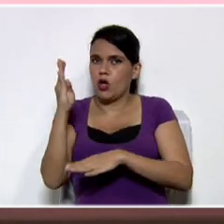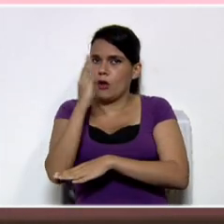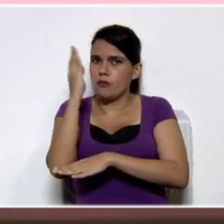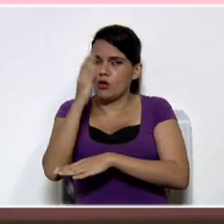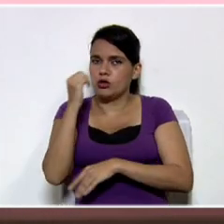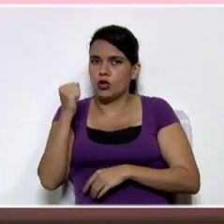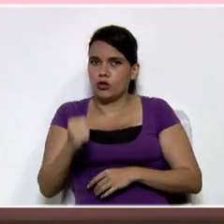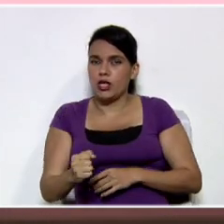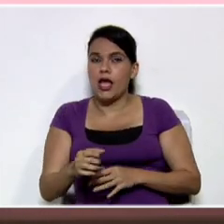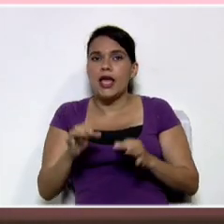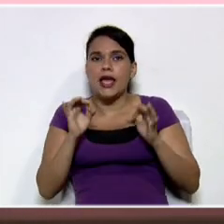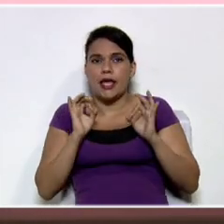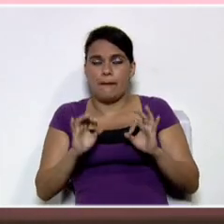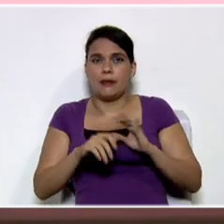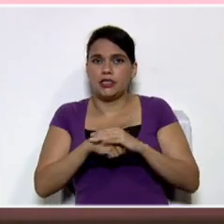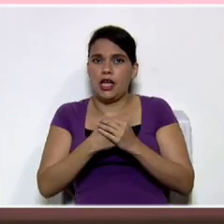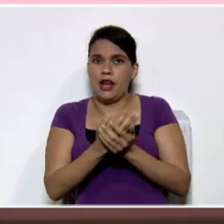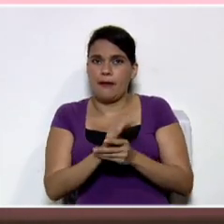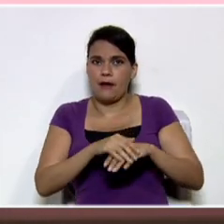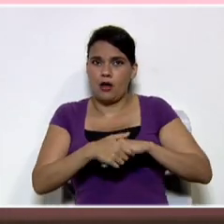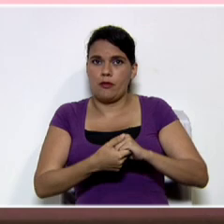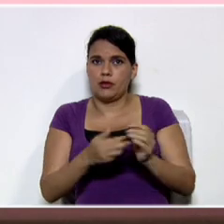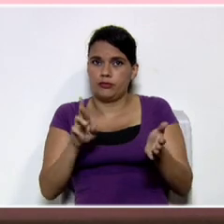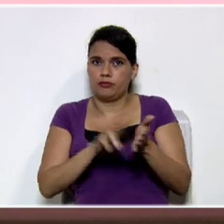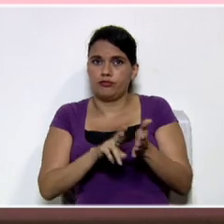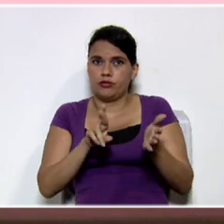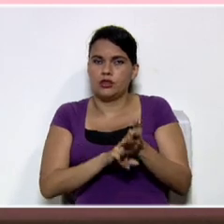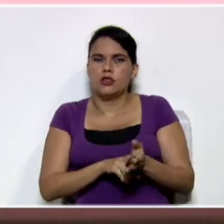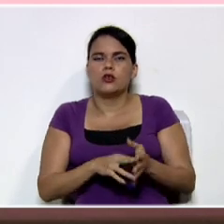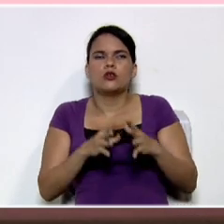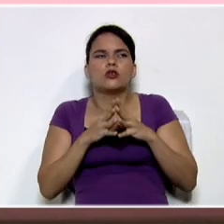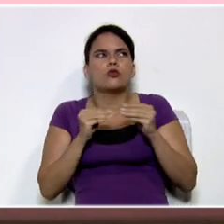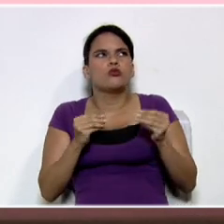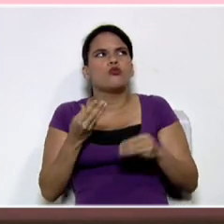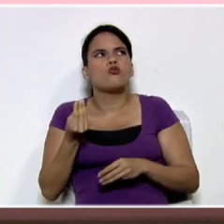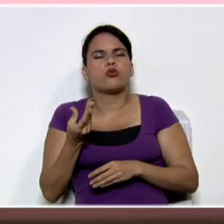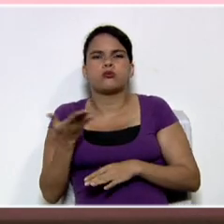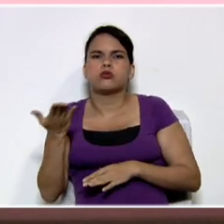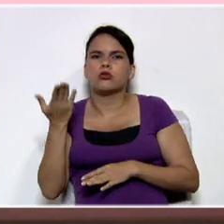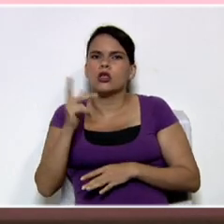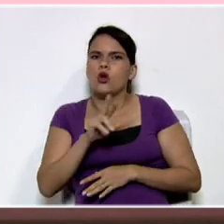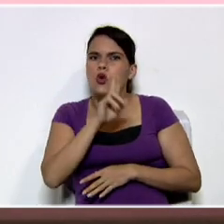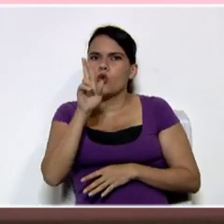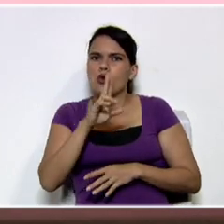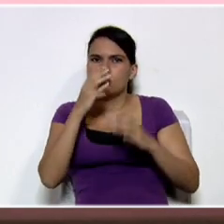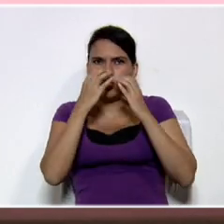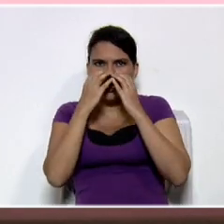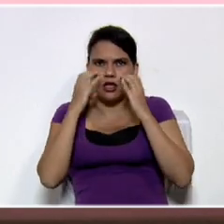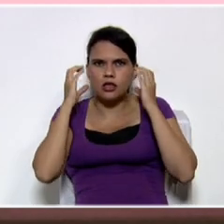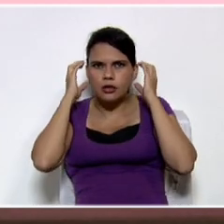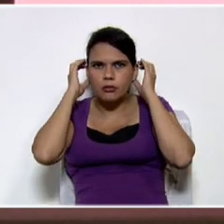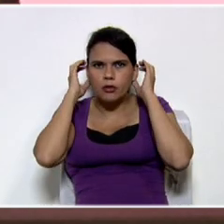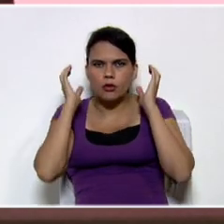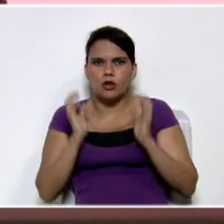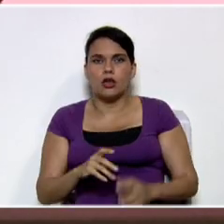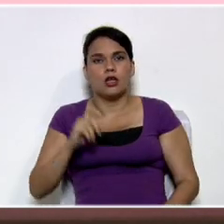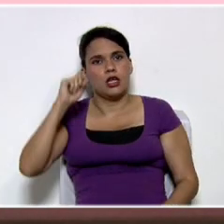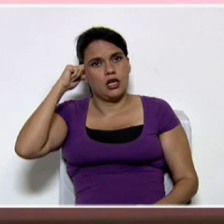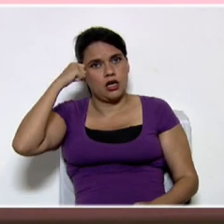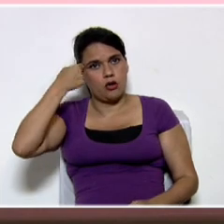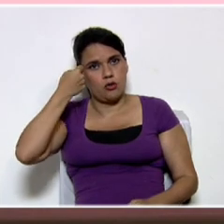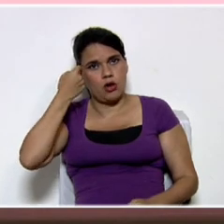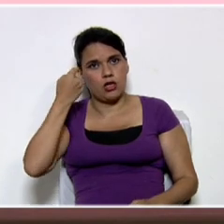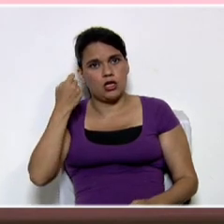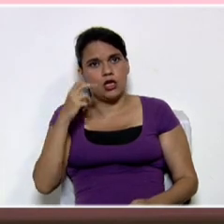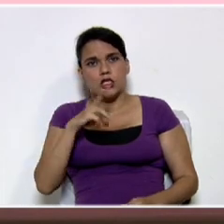bioseguridad, en especial el lavado de manos y sobre todo usar correctamente el tapabocas. Recuerda, si